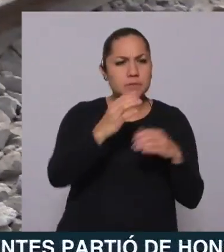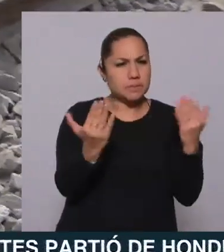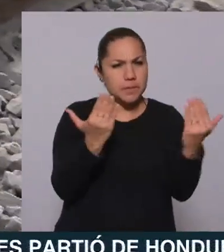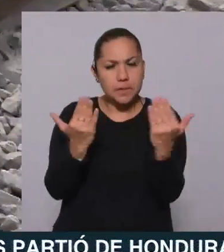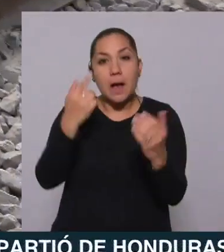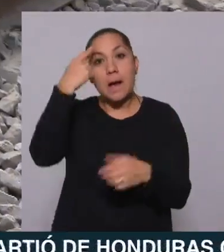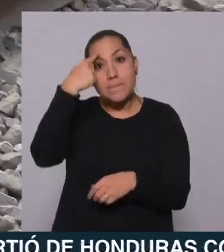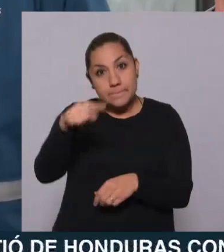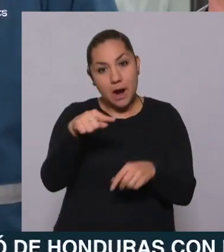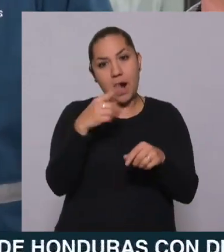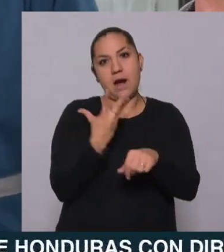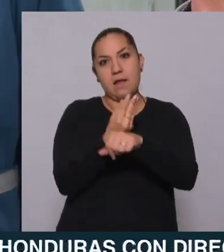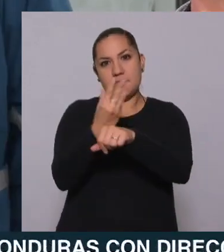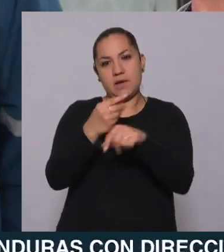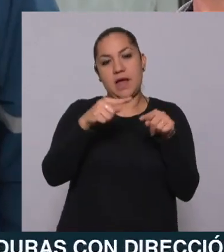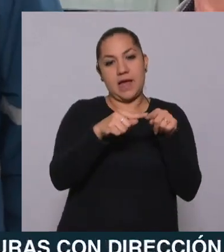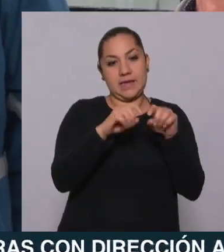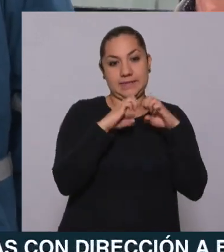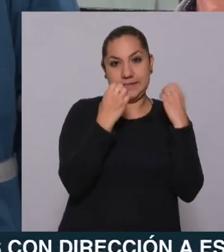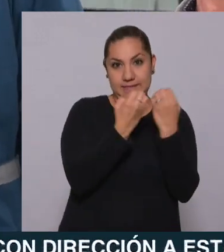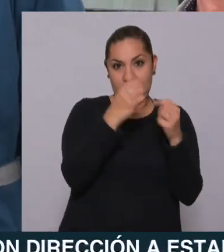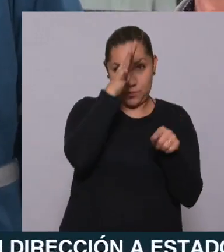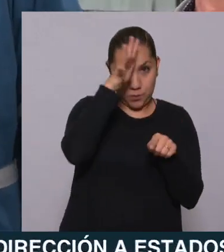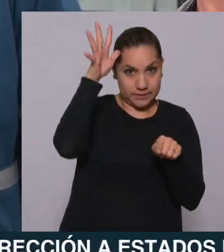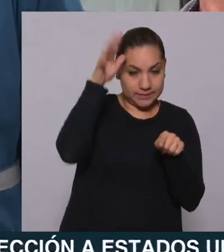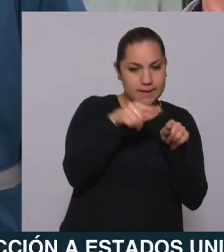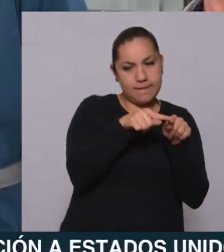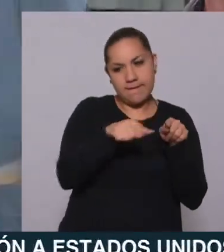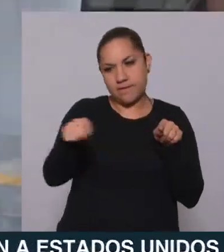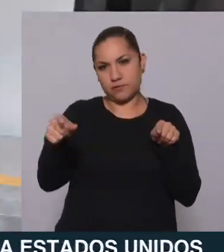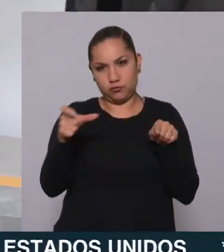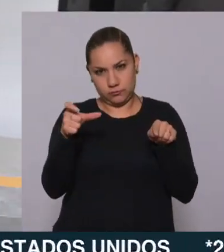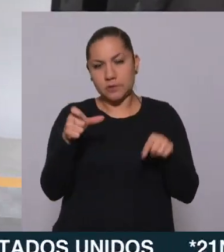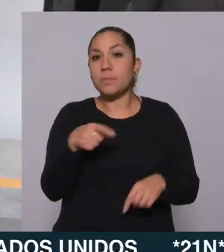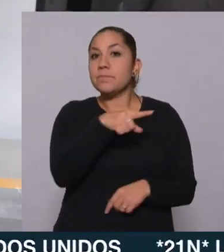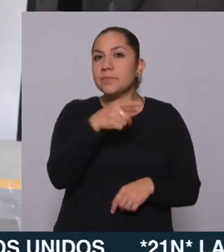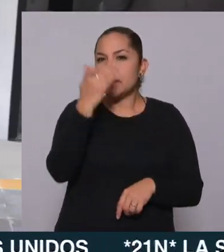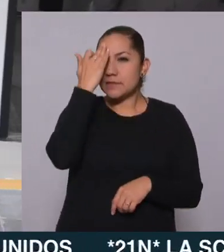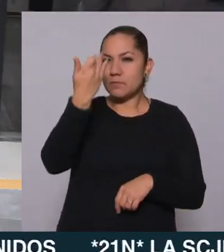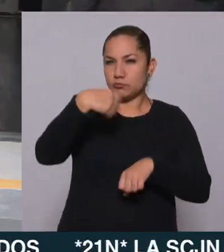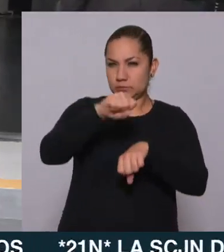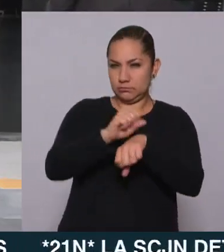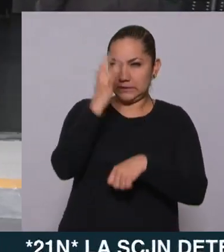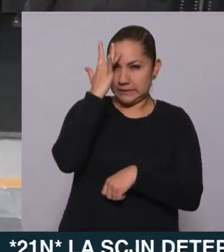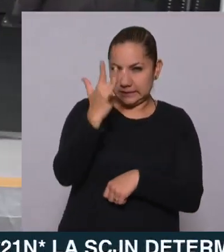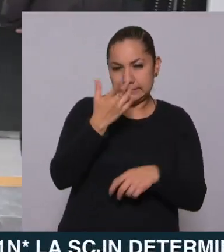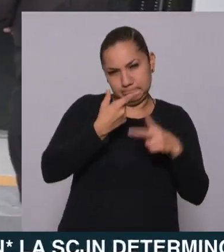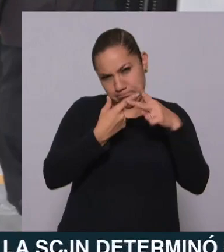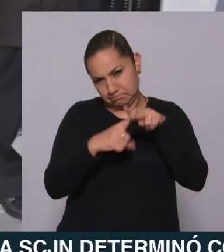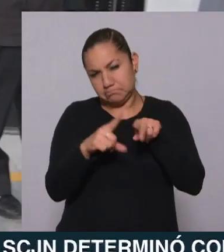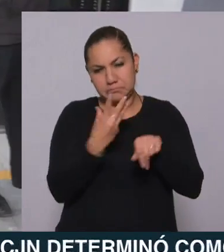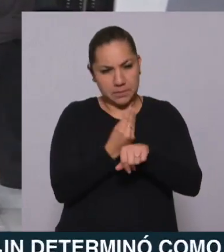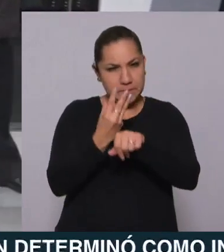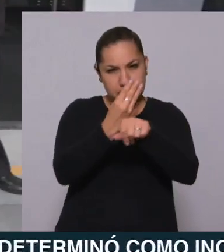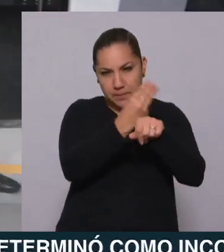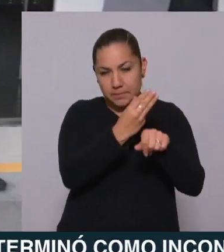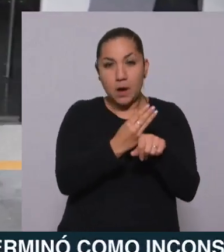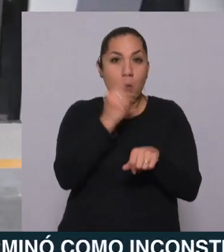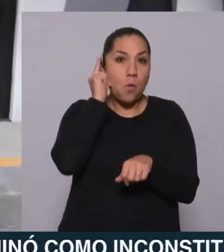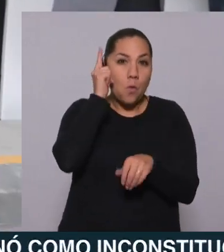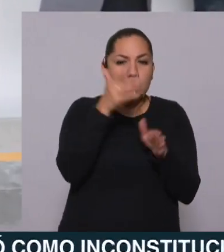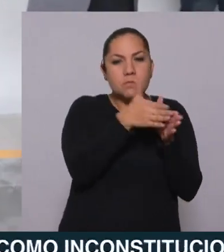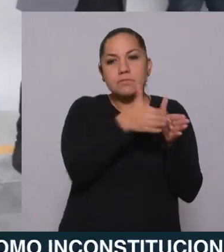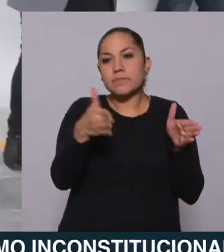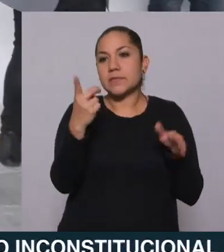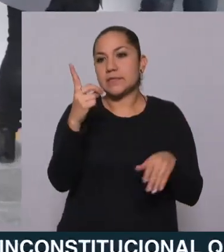a Xochimilco. Las obras se estiman iniciar en Semana Santa y tener el tren ligero rehabilitado en su totalidad en